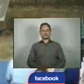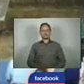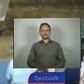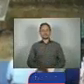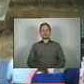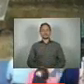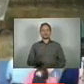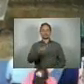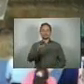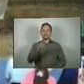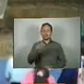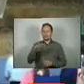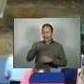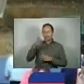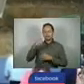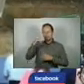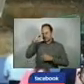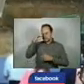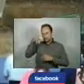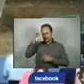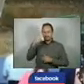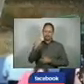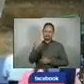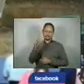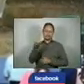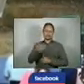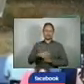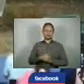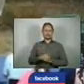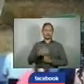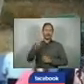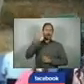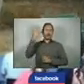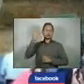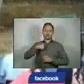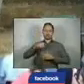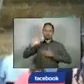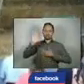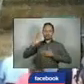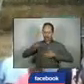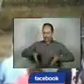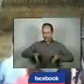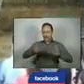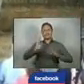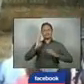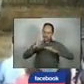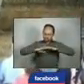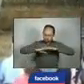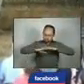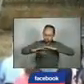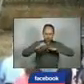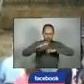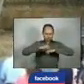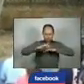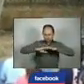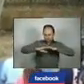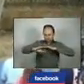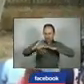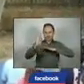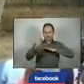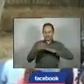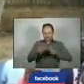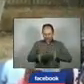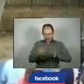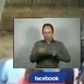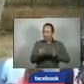Pero hay que hacer muchísimo más. En aquel momento les prometí pavimentar todas las calles del cacerío, no solo a las